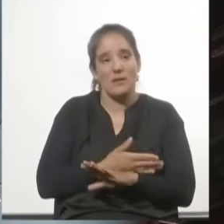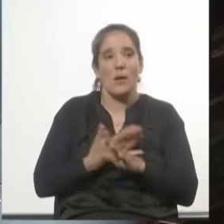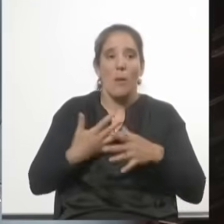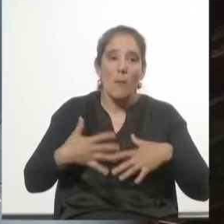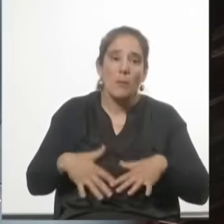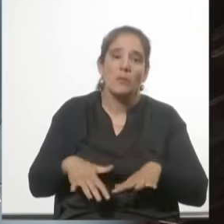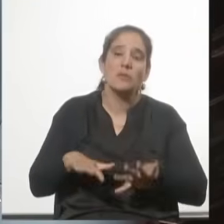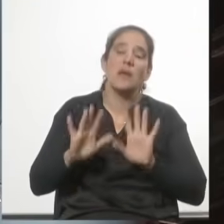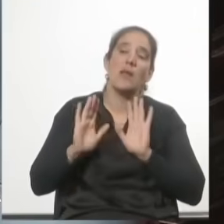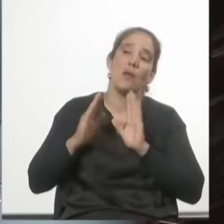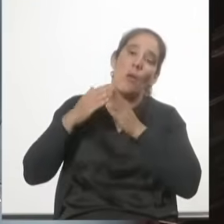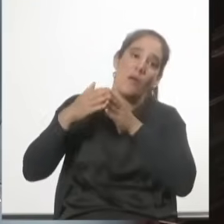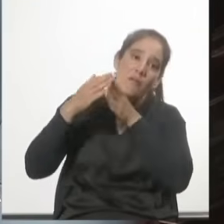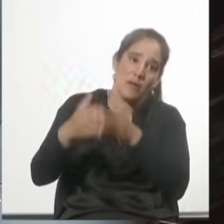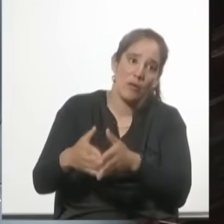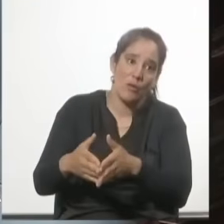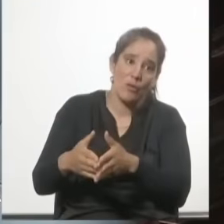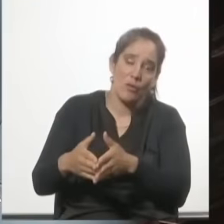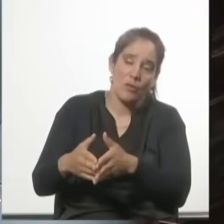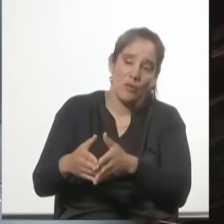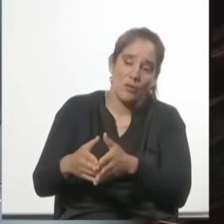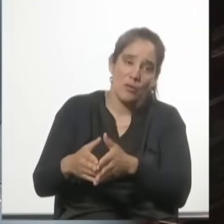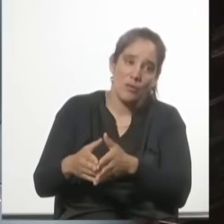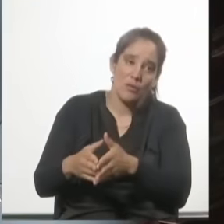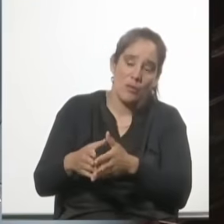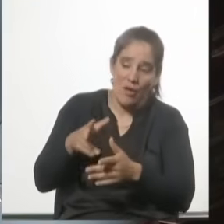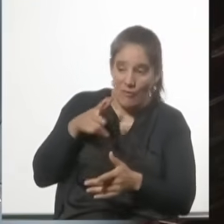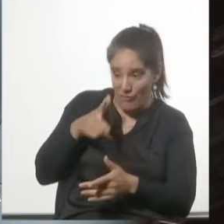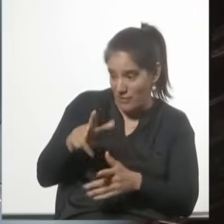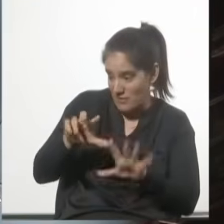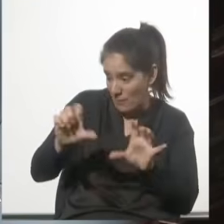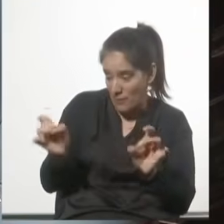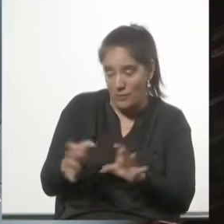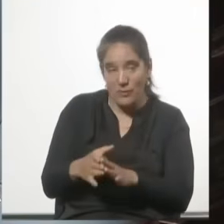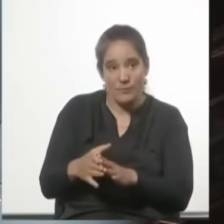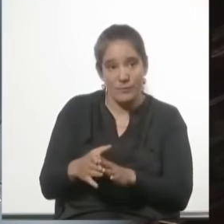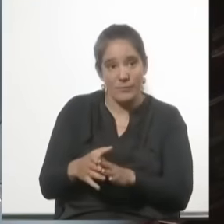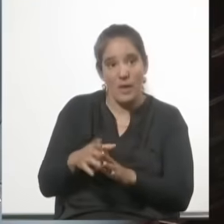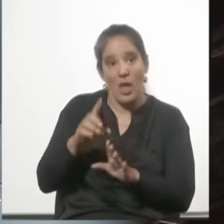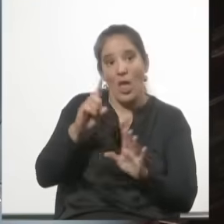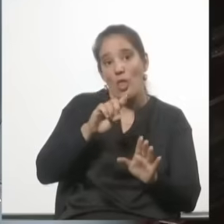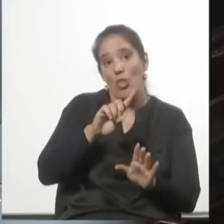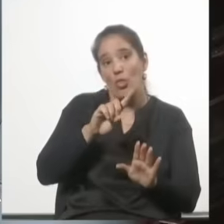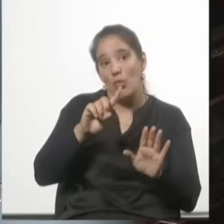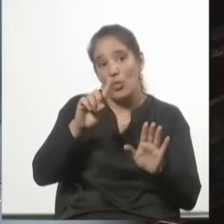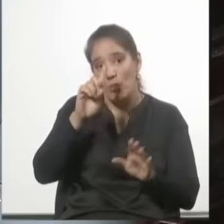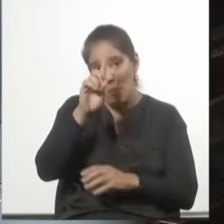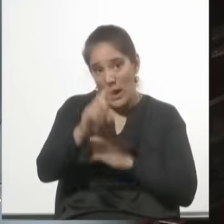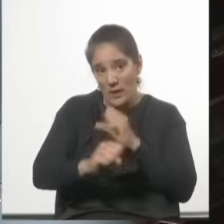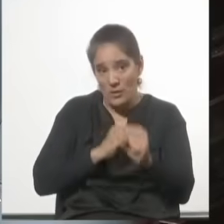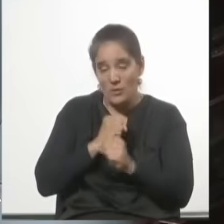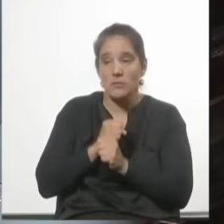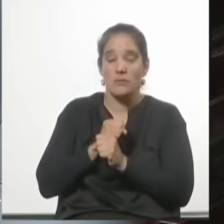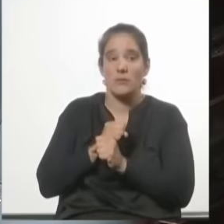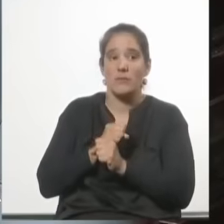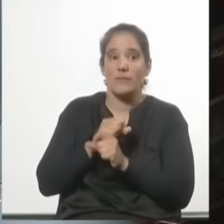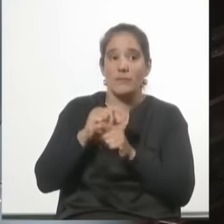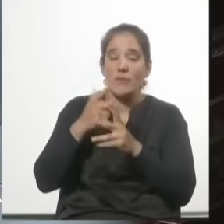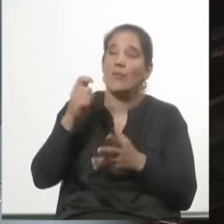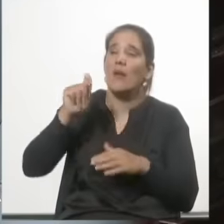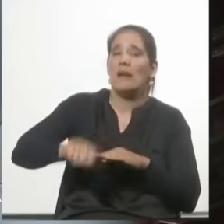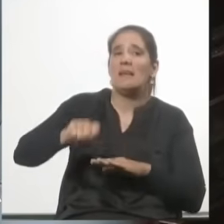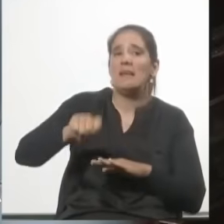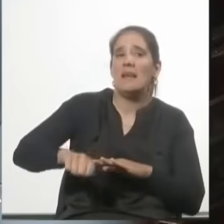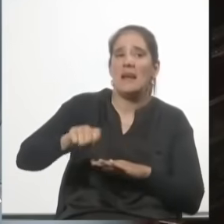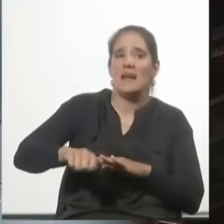contingencia posterior a la entrega y durante el más que exiguo plazo de garantía postventa, 12 meses, fue justamente la garantía